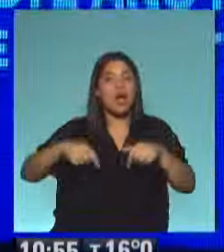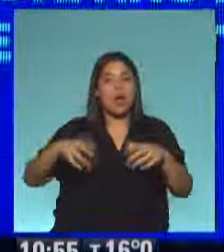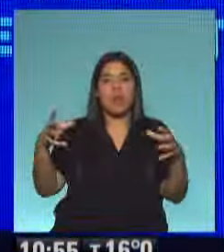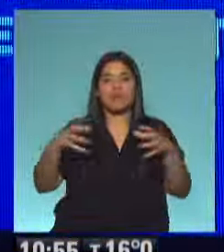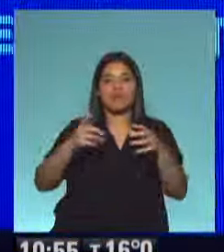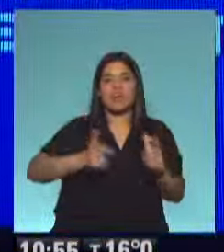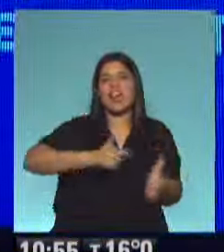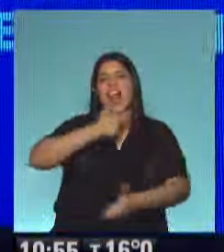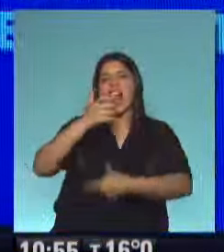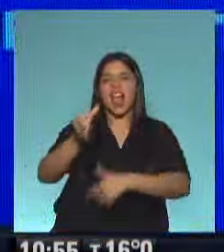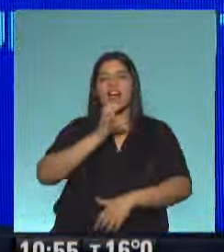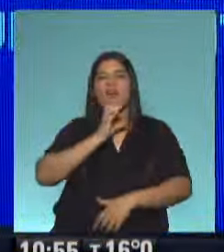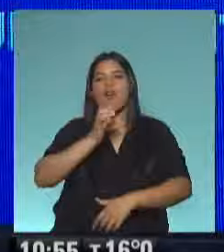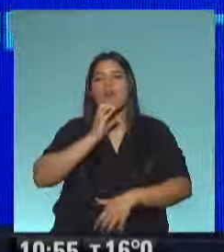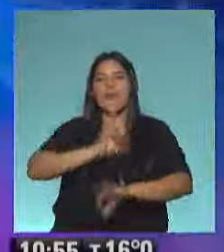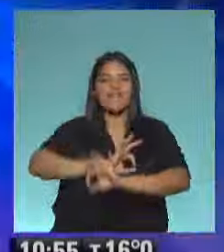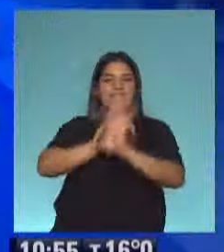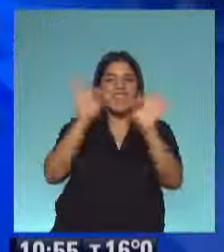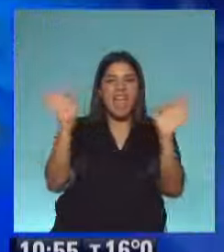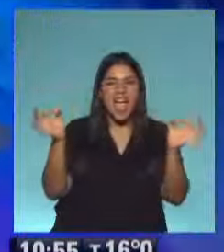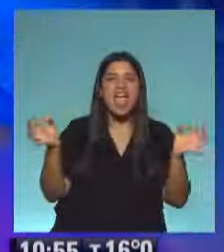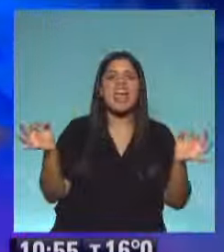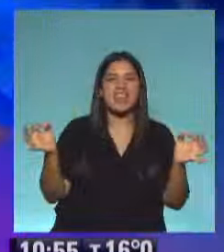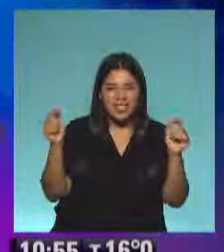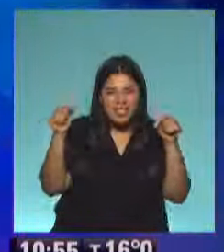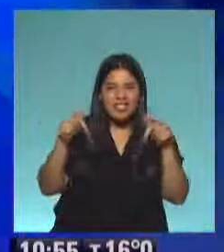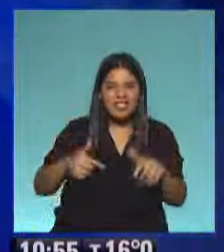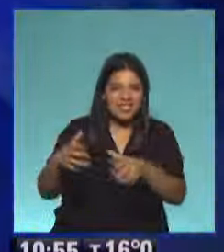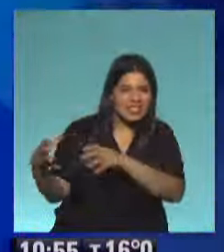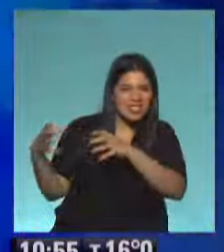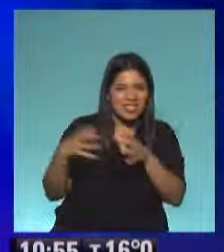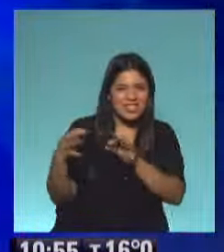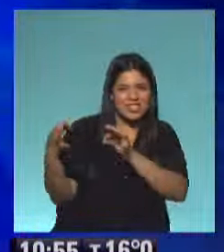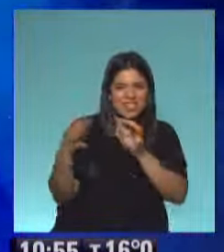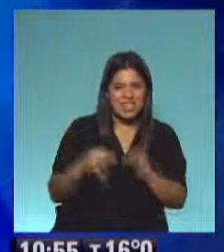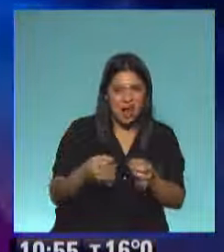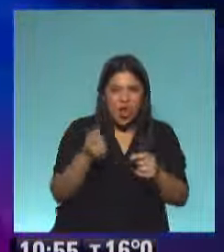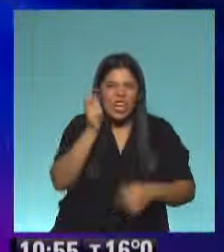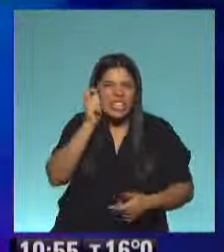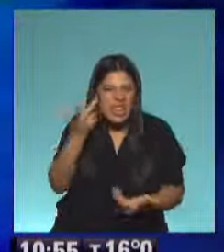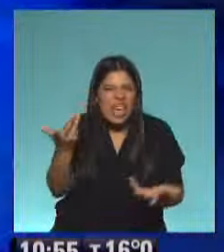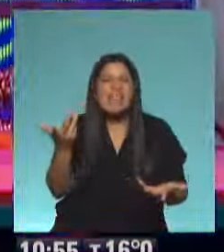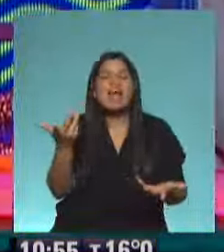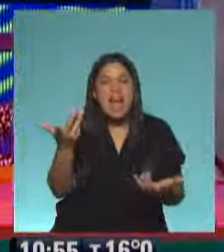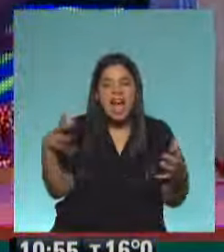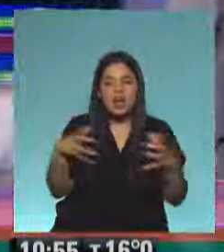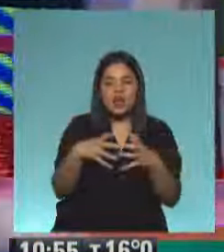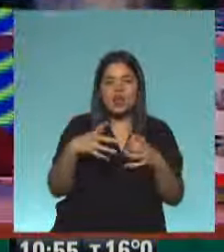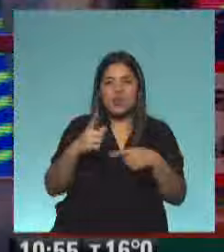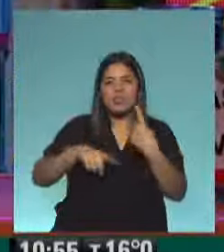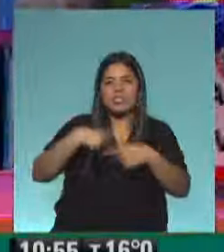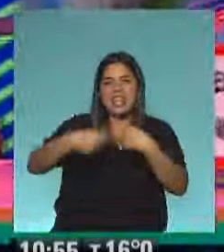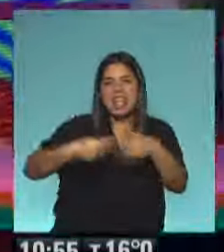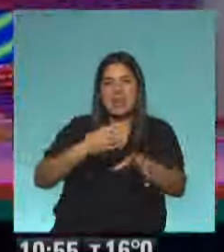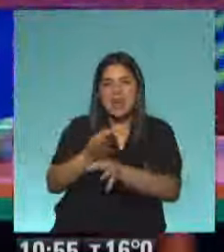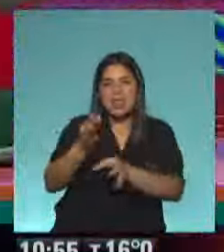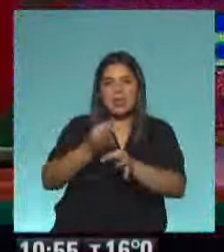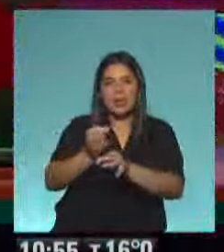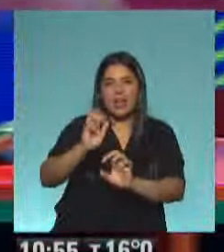y más feliz. Es la murga que seguimos educando.